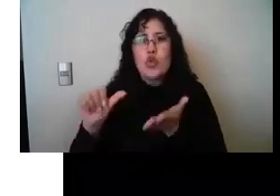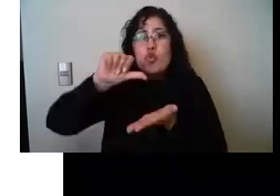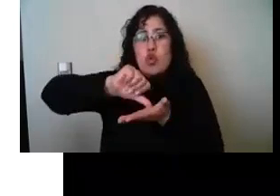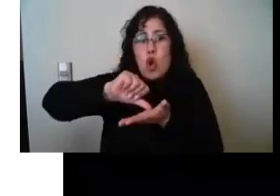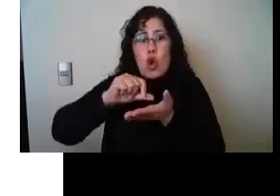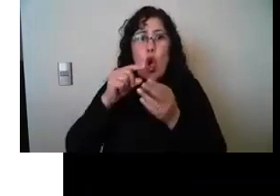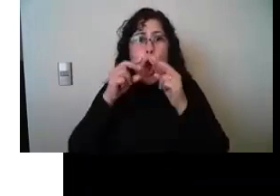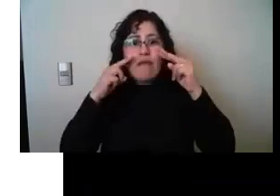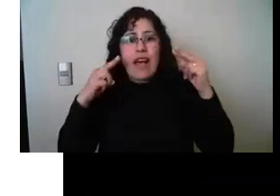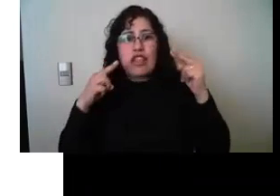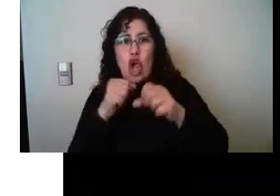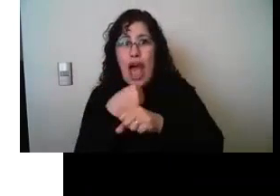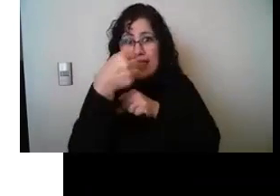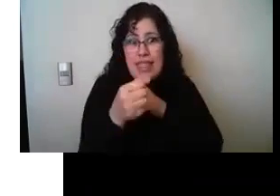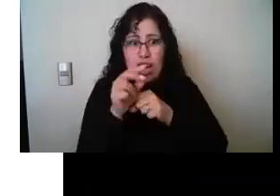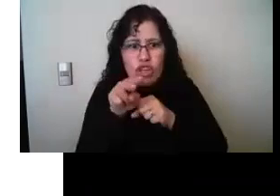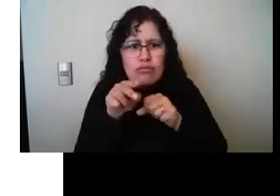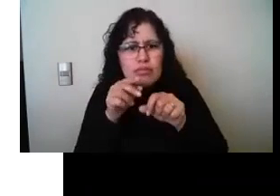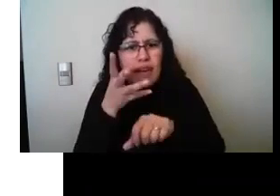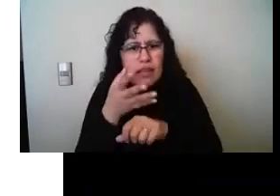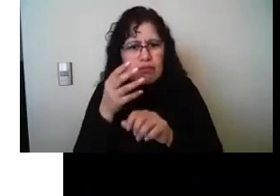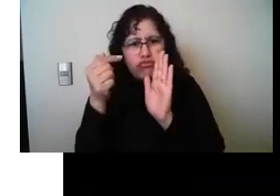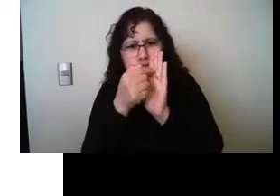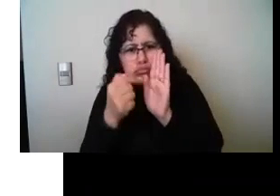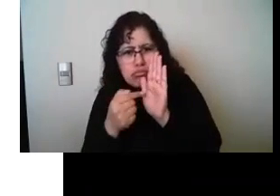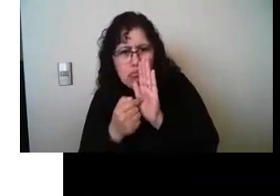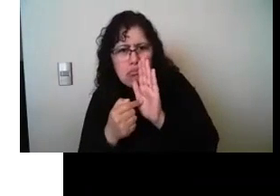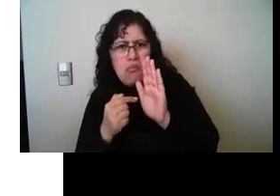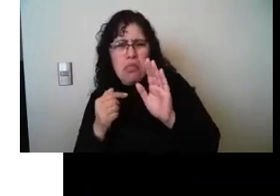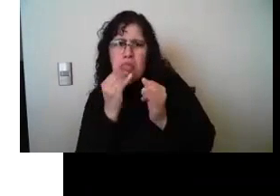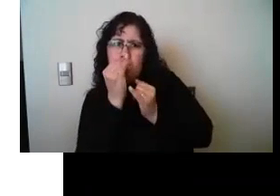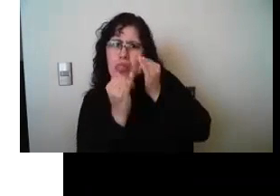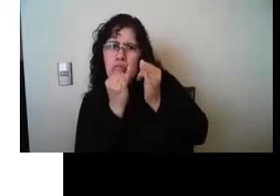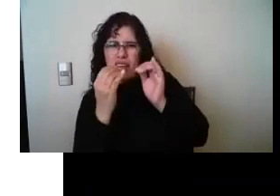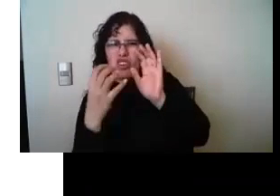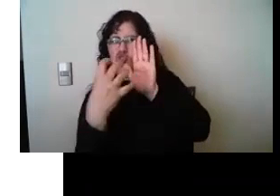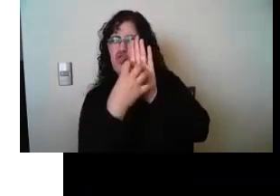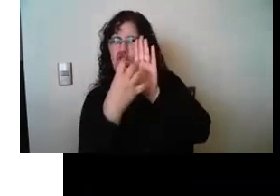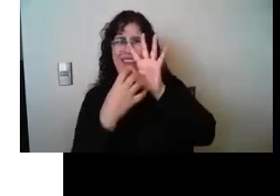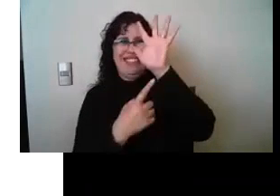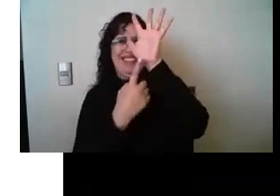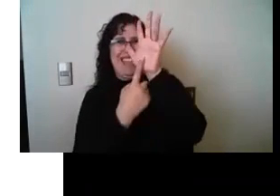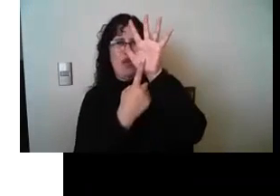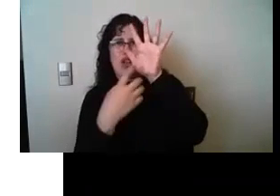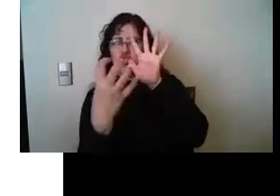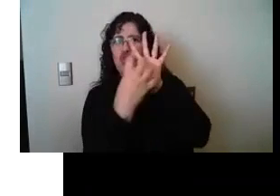es decir, un conjunto de somas neuronales asociados a esta